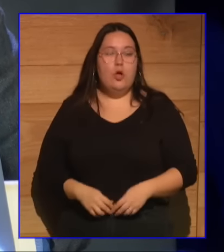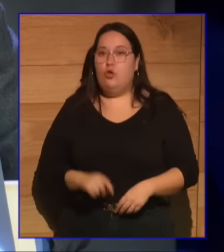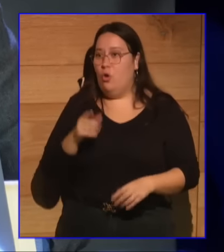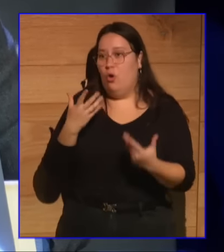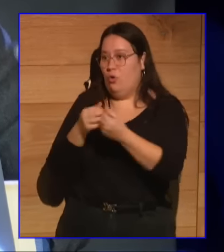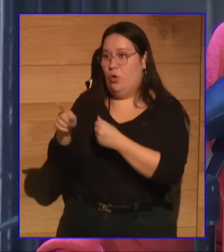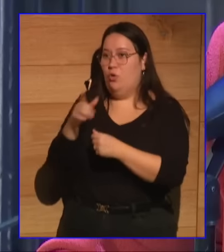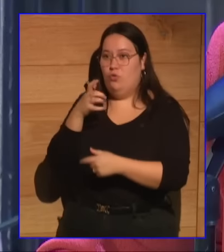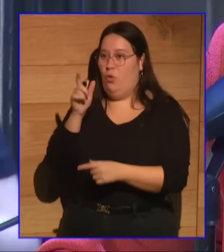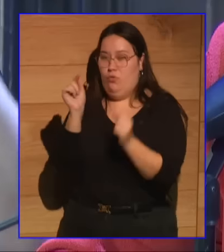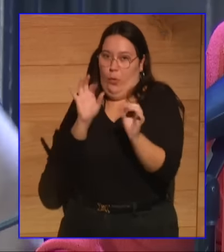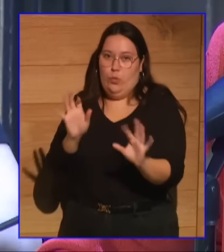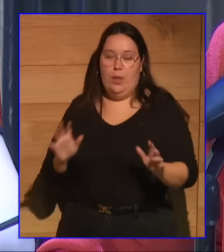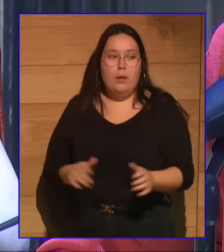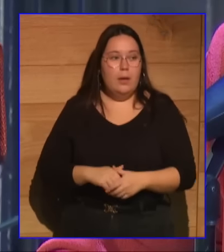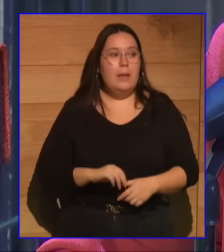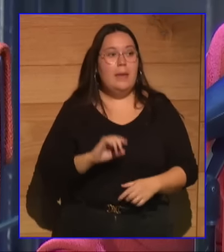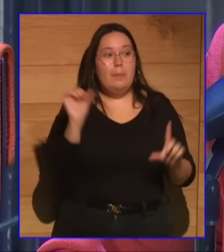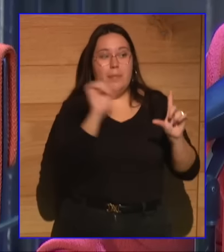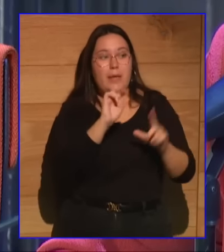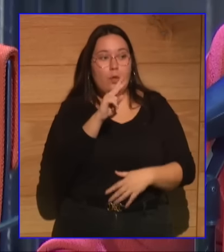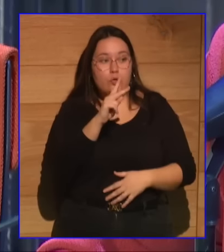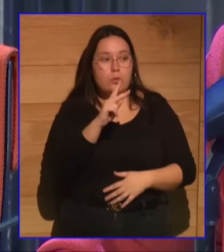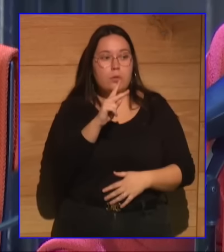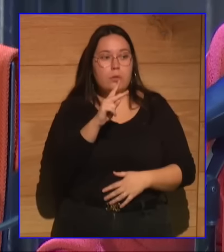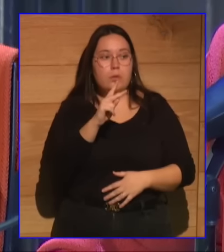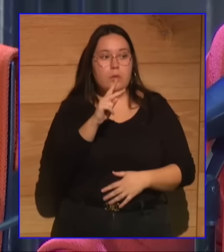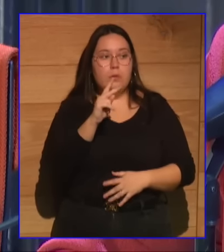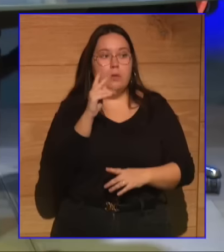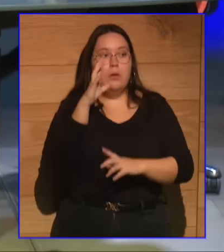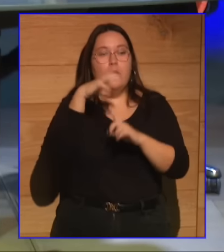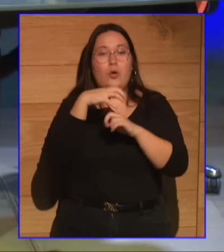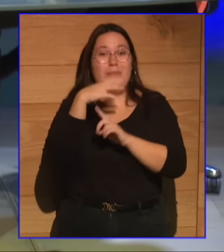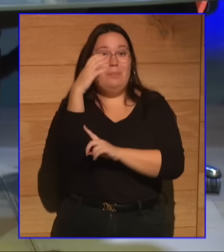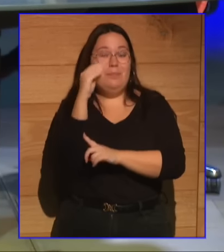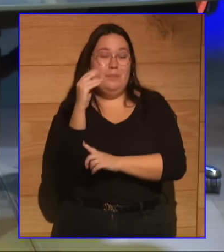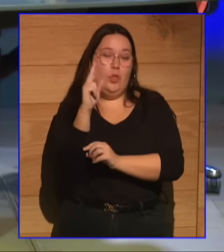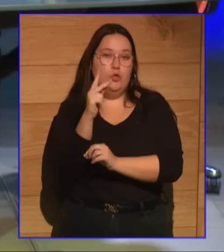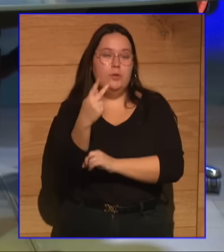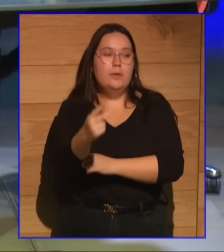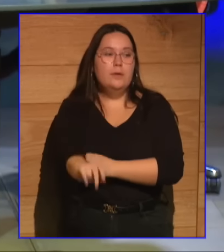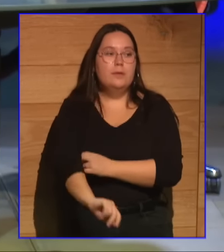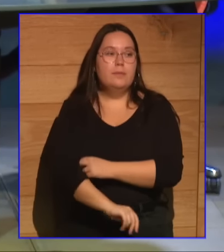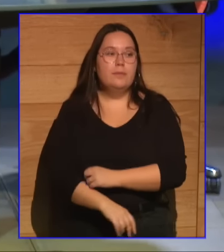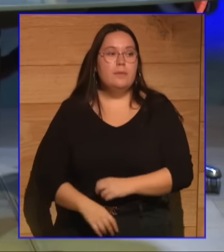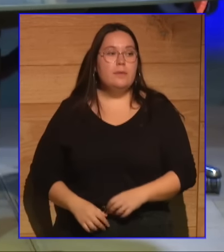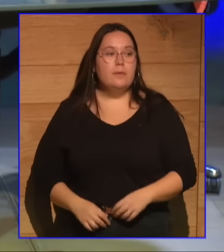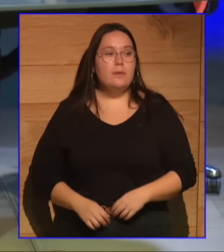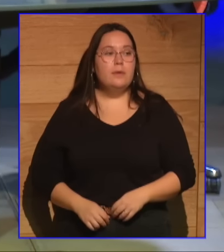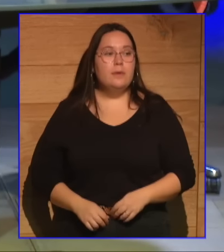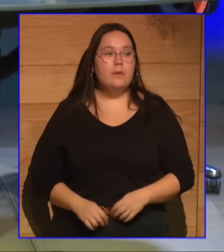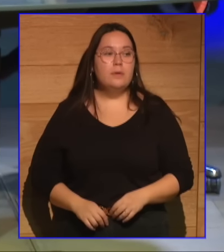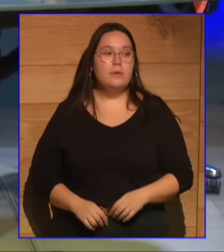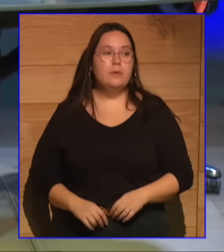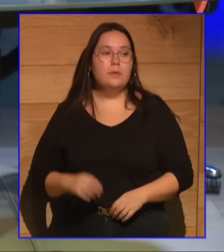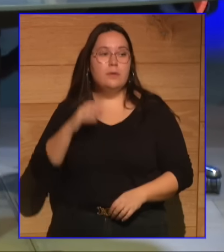El fotógrafo. En la peli 2, en la de Jurassic Park Docs, hay otra ley de